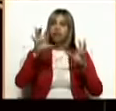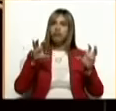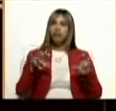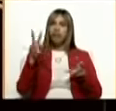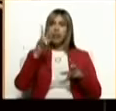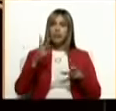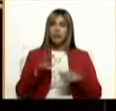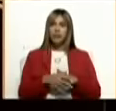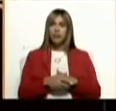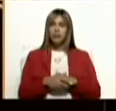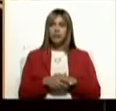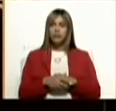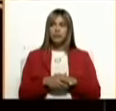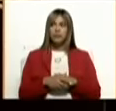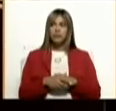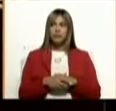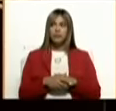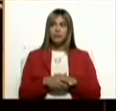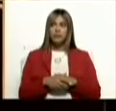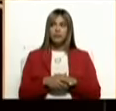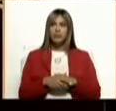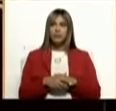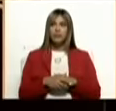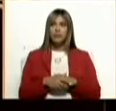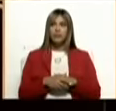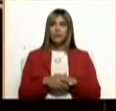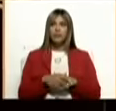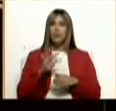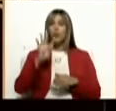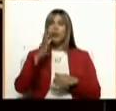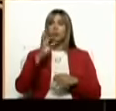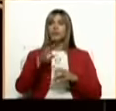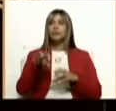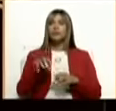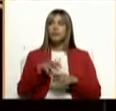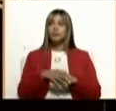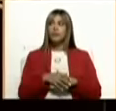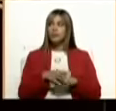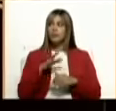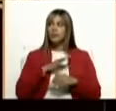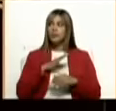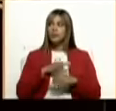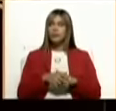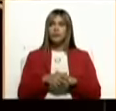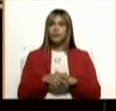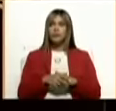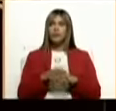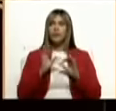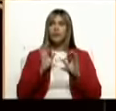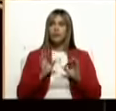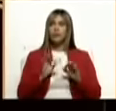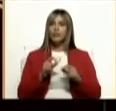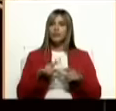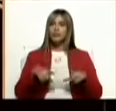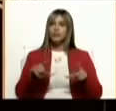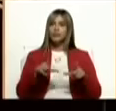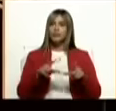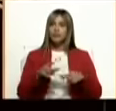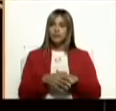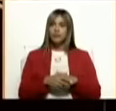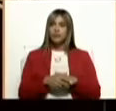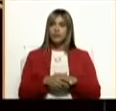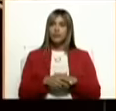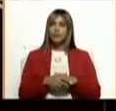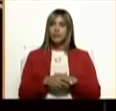territorio de nuestro país. Cuatro estados de los estados occidentales conforman el territorio